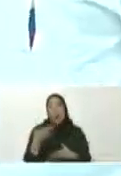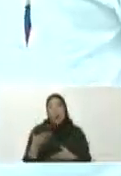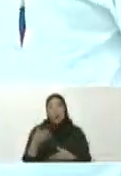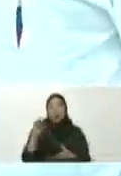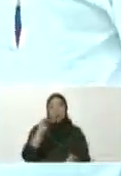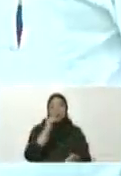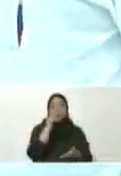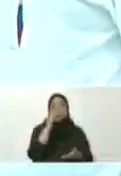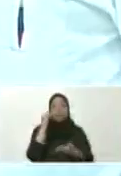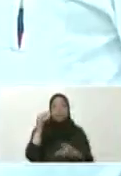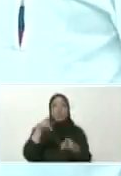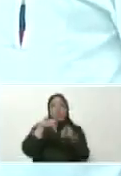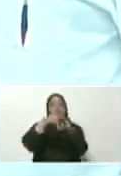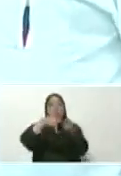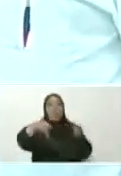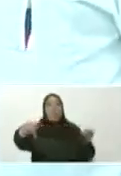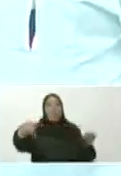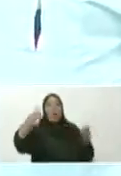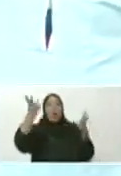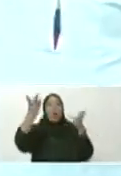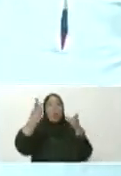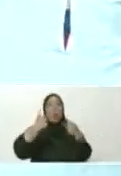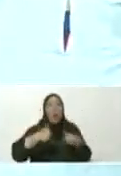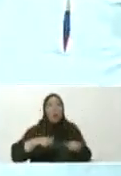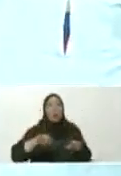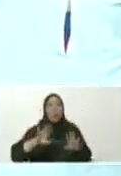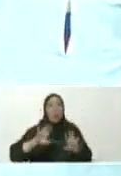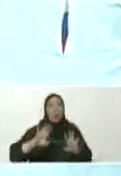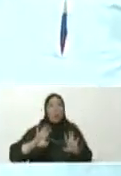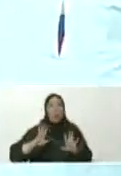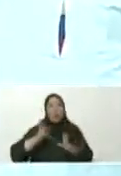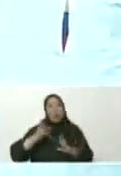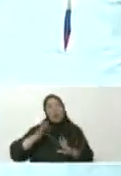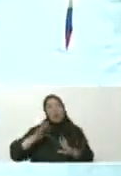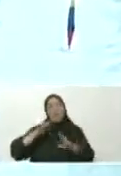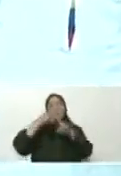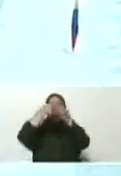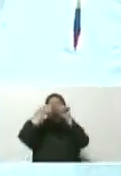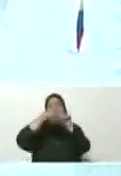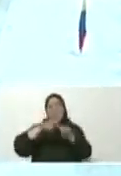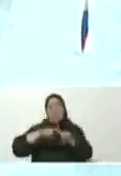toda la parte de la. ¿Cuántos kilómetros de recuperación hay? Ahí aproximadamente